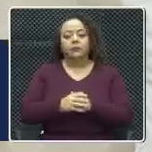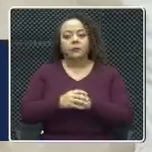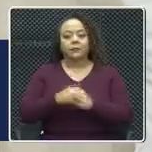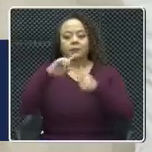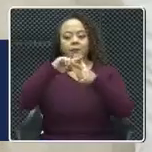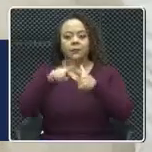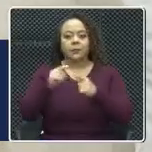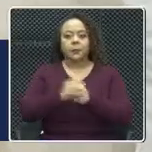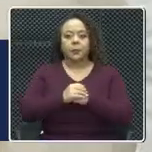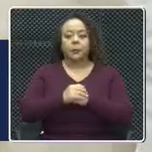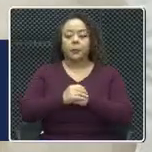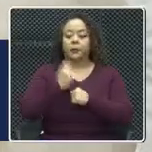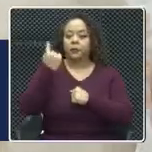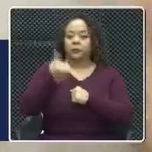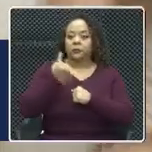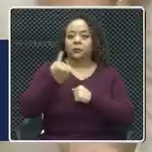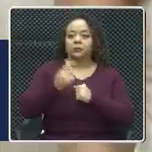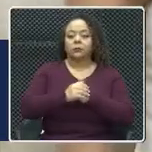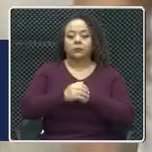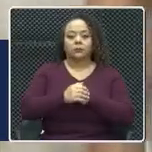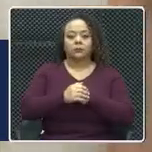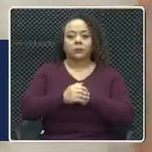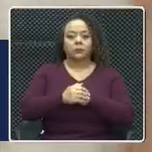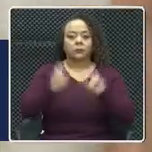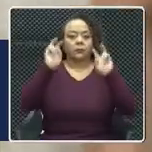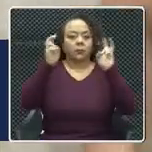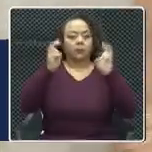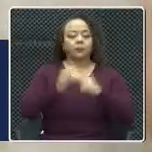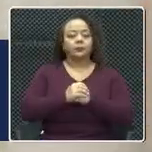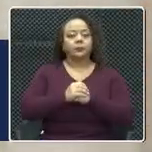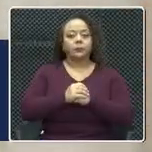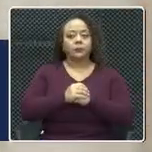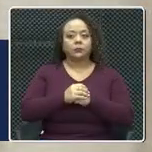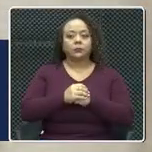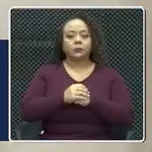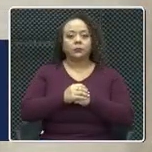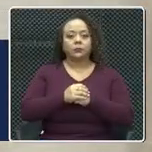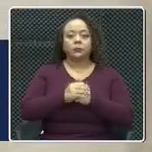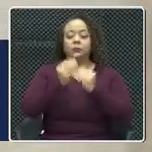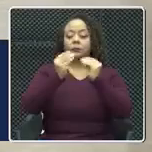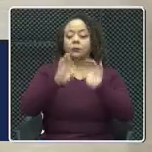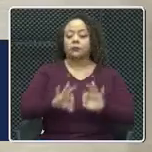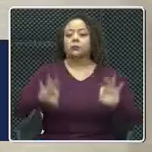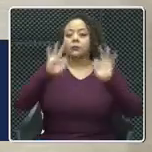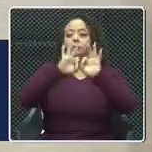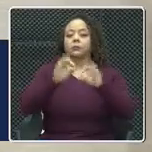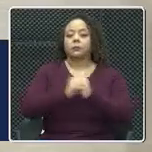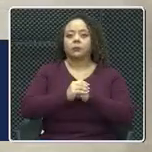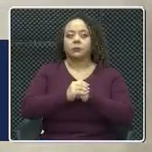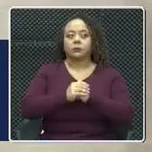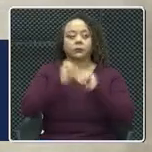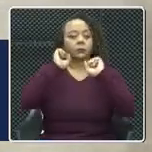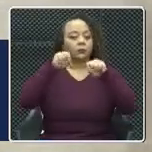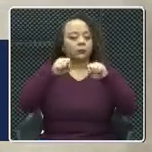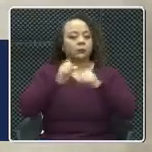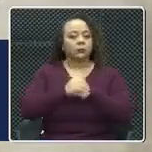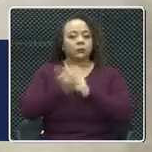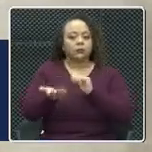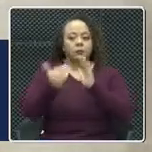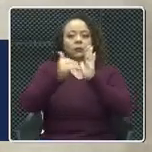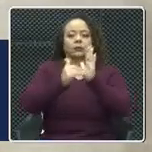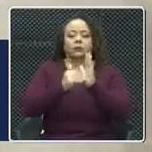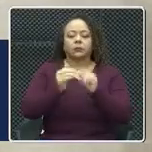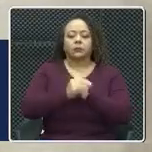Entonces, siempre es un tema que va a ser muy importante, digamos, poder ir